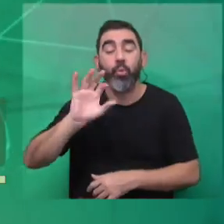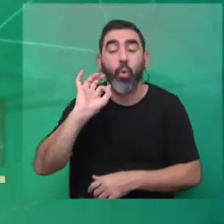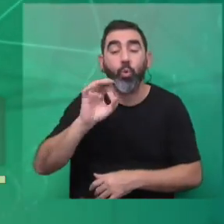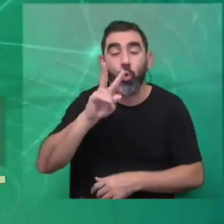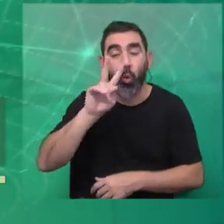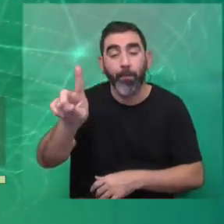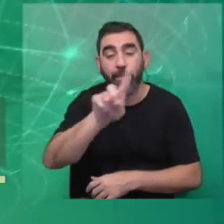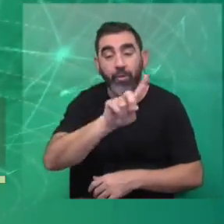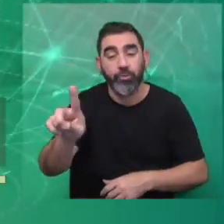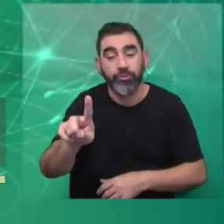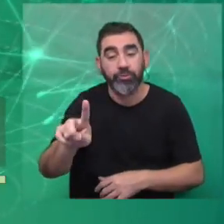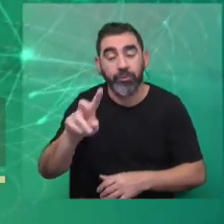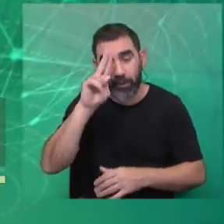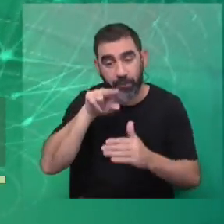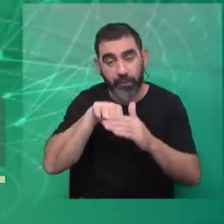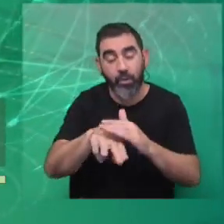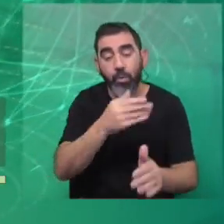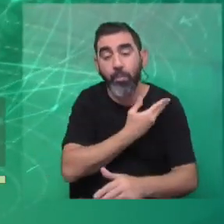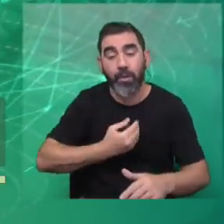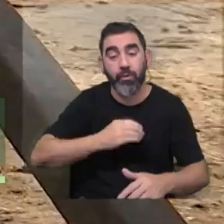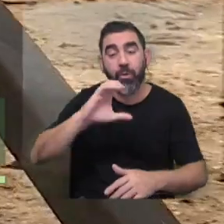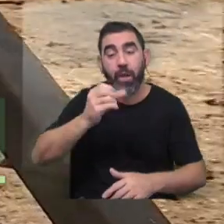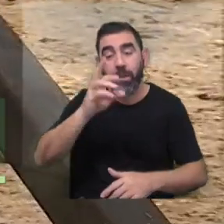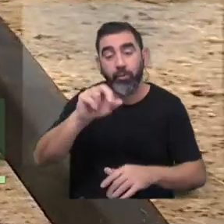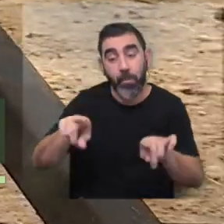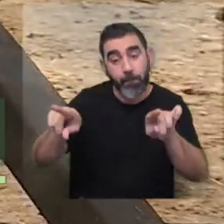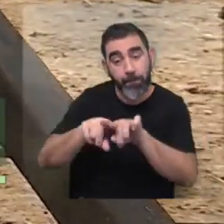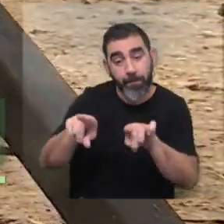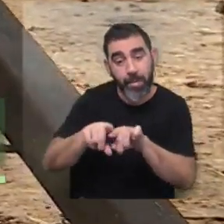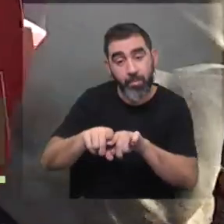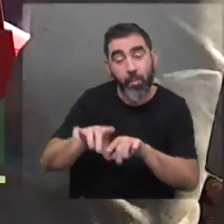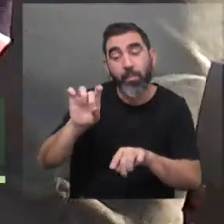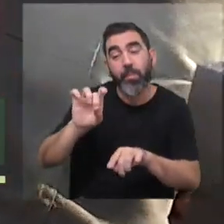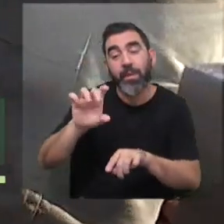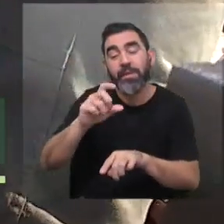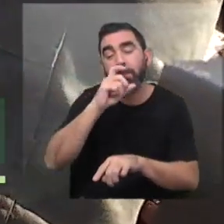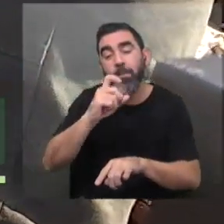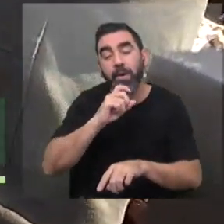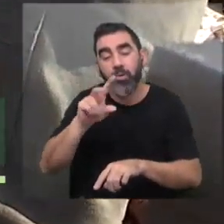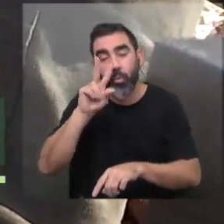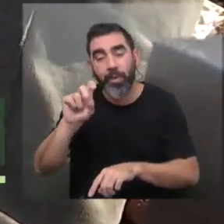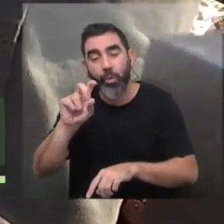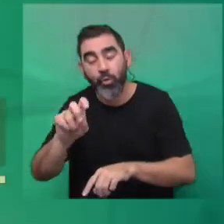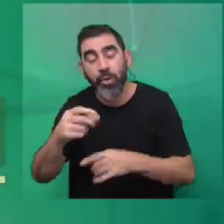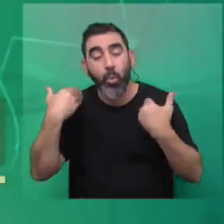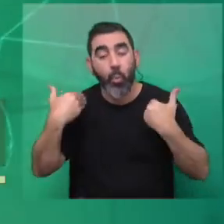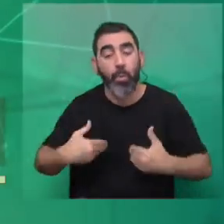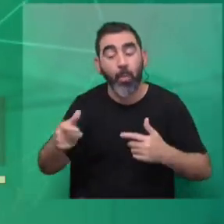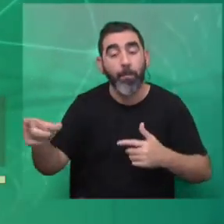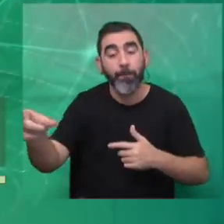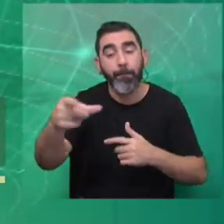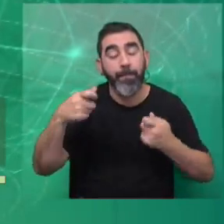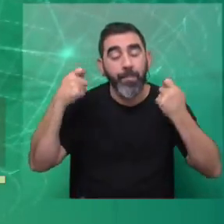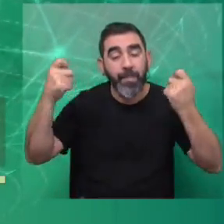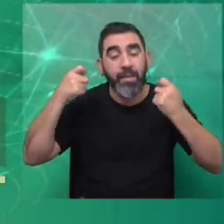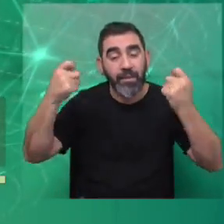2011 allí estaba enterrado el maestro Julio Castro en el mismo lugar pero el 15 de marzo de 2012 fue all el cuerpo del militante del